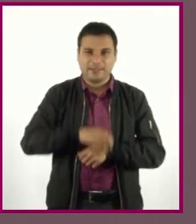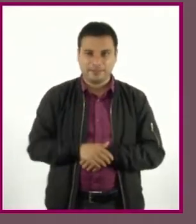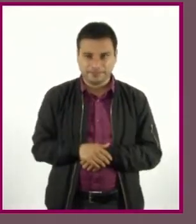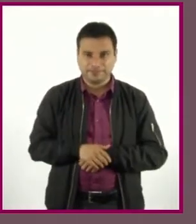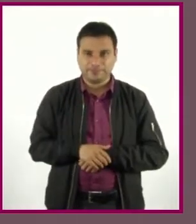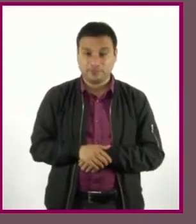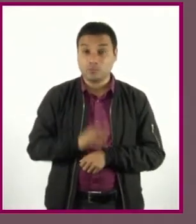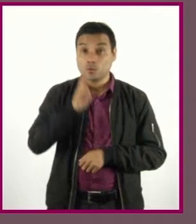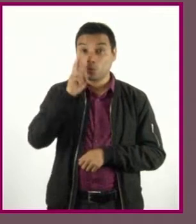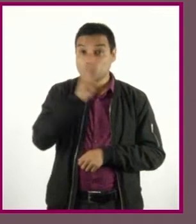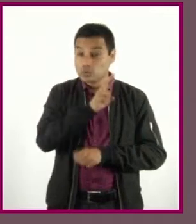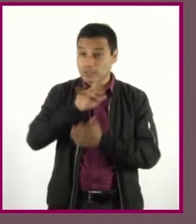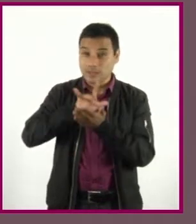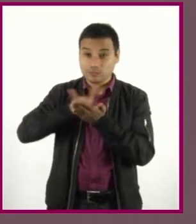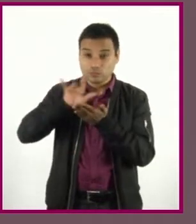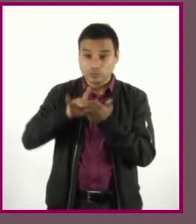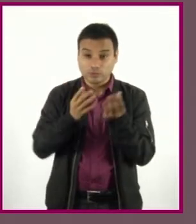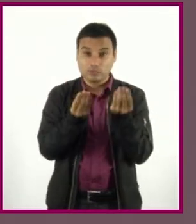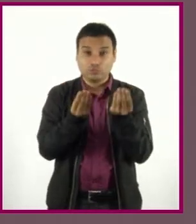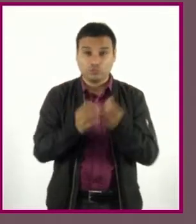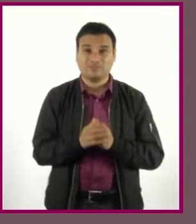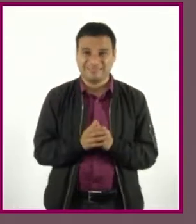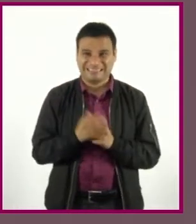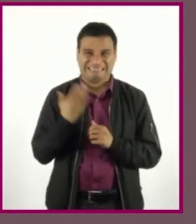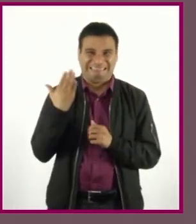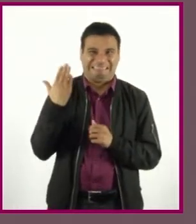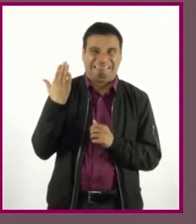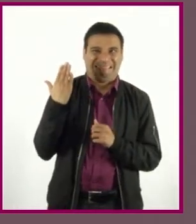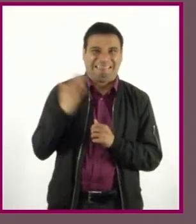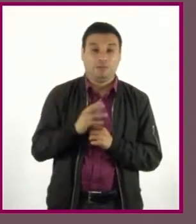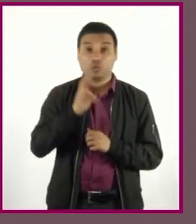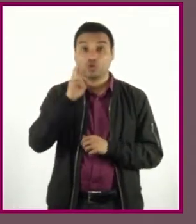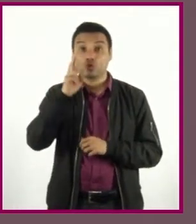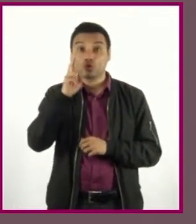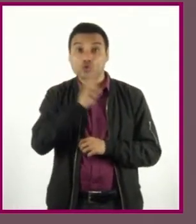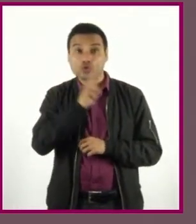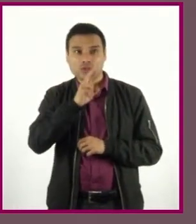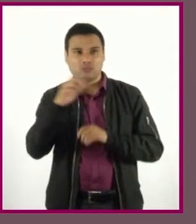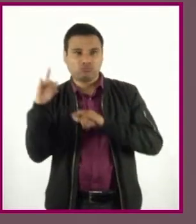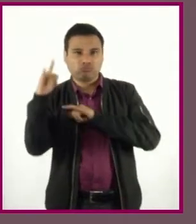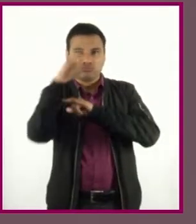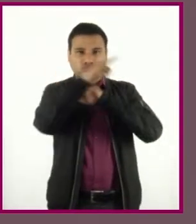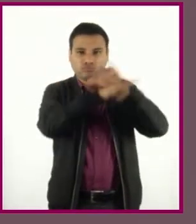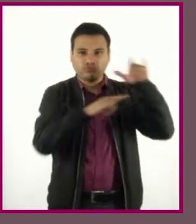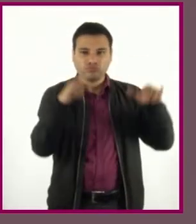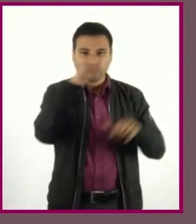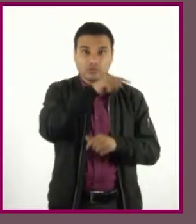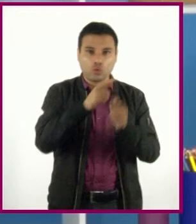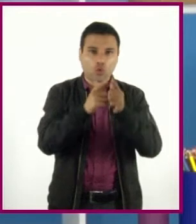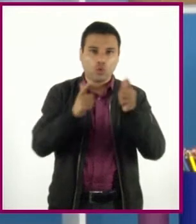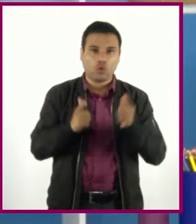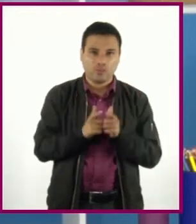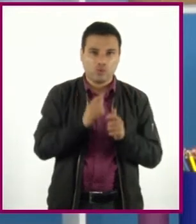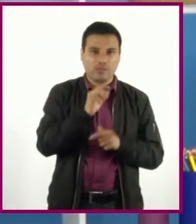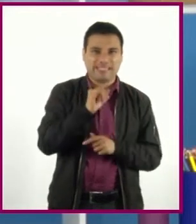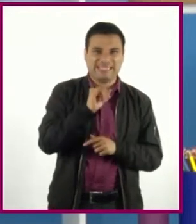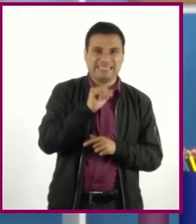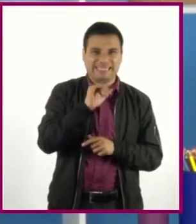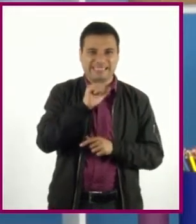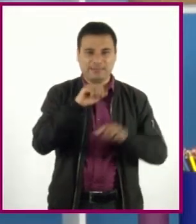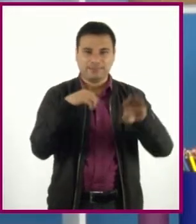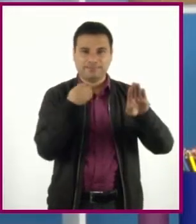Nación, quien se encargó de bombardear en los últimos años los puntos estratégicos del Estado Islámico en Siria.